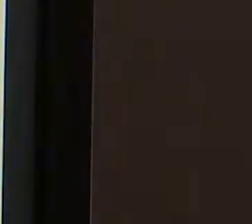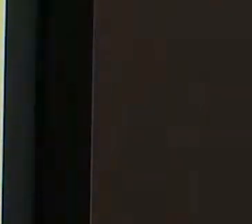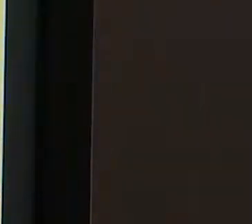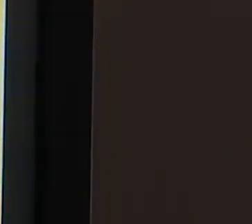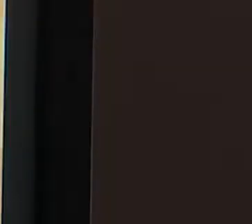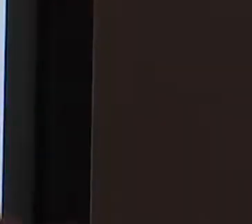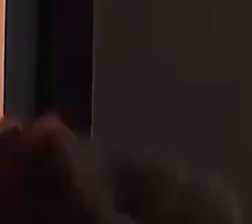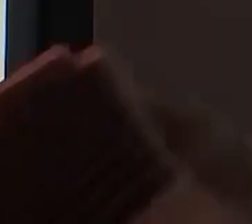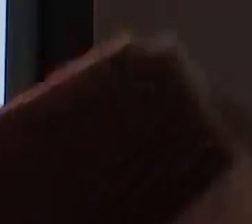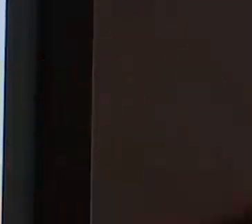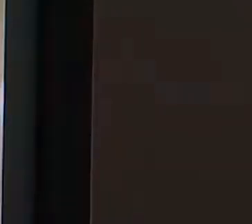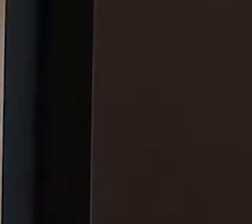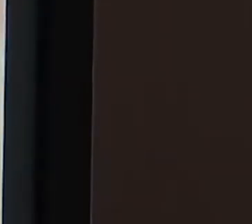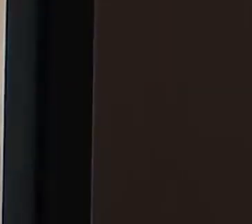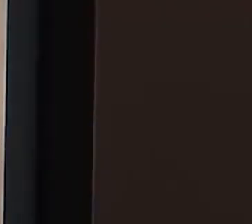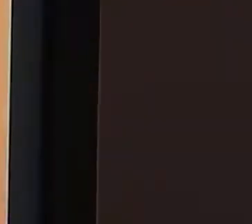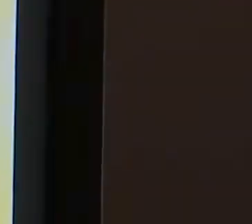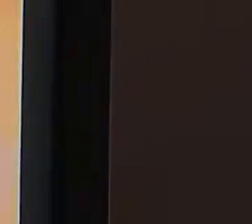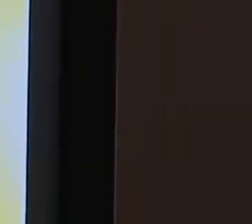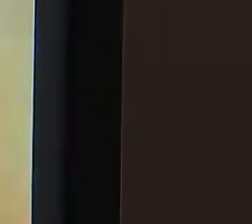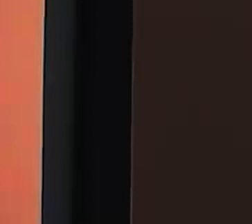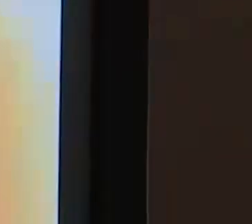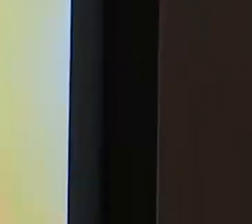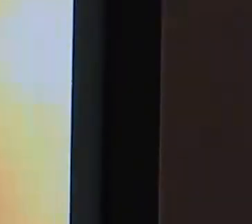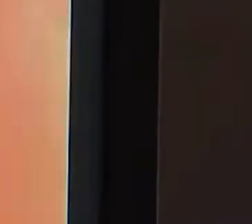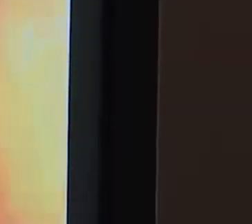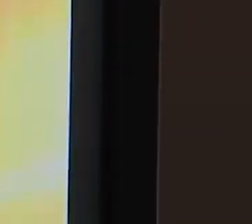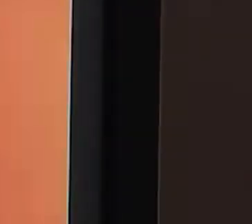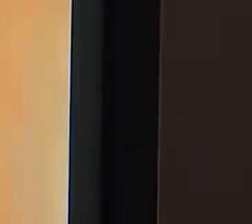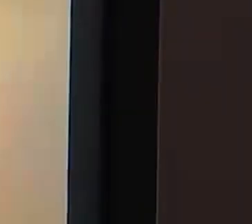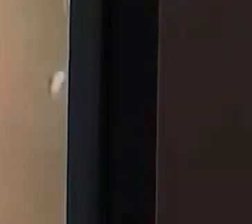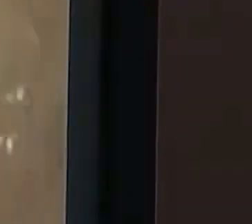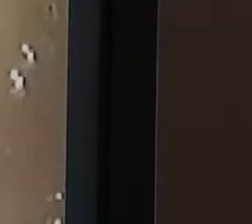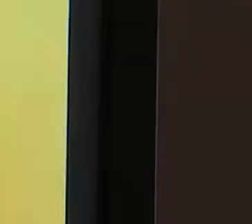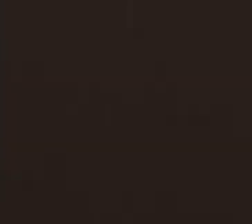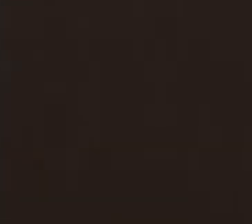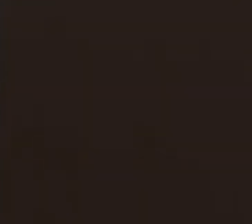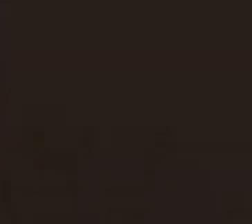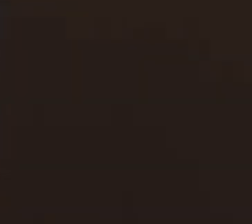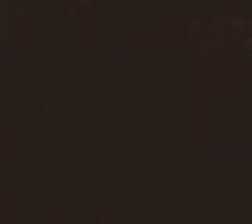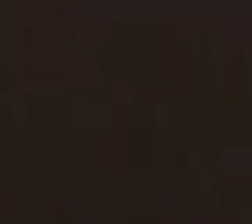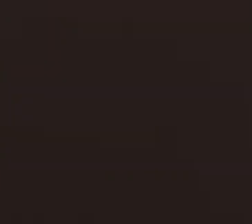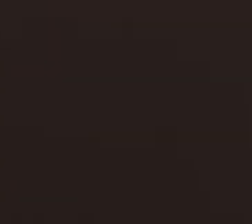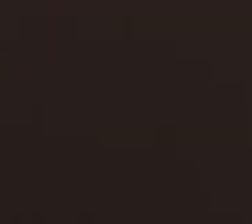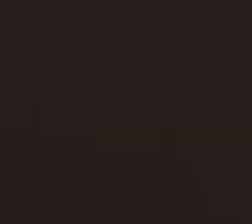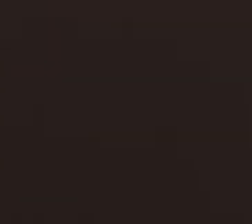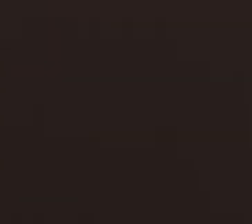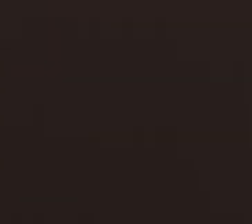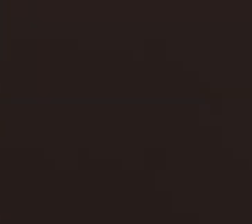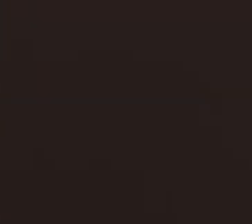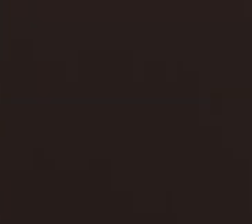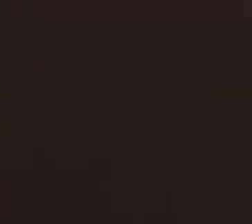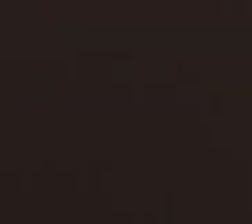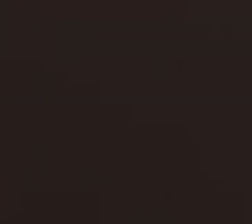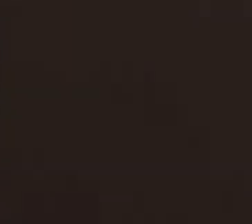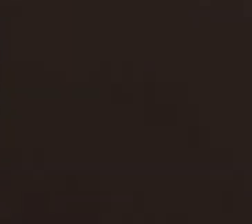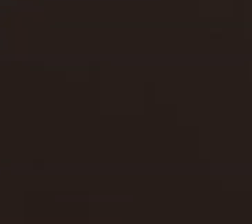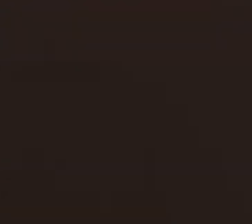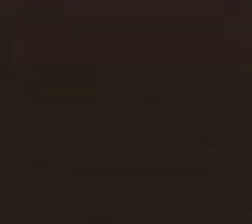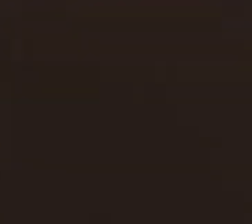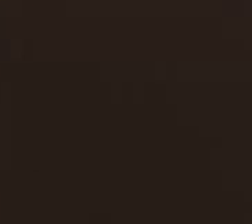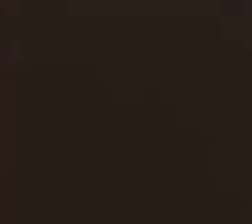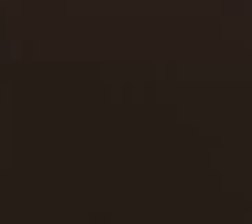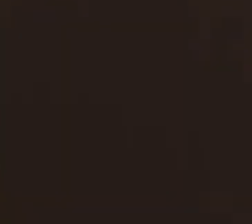puedan ser sugestivas o sospechosas de cáncer o de malignidad. Como muchas personas quieren optimizar tiempo y